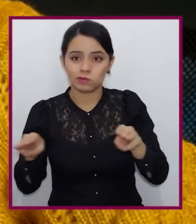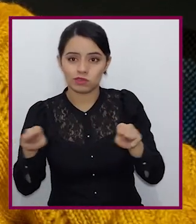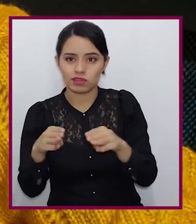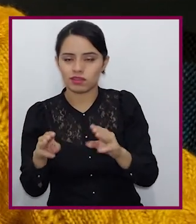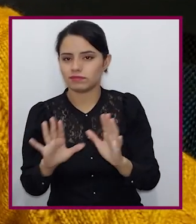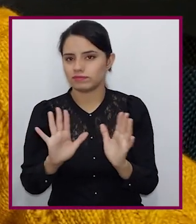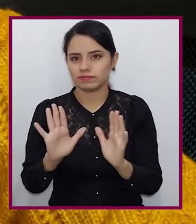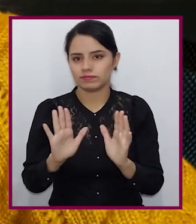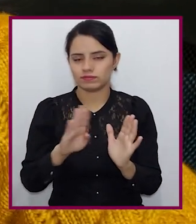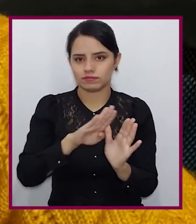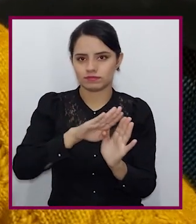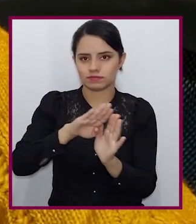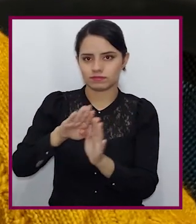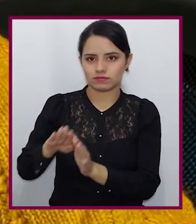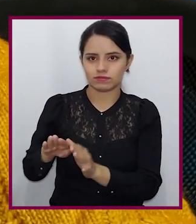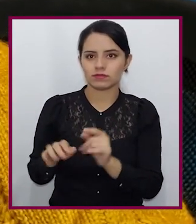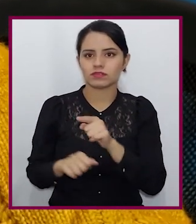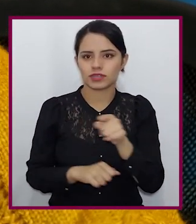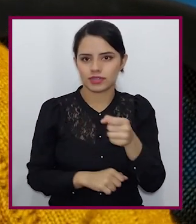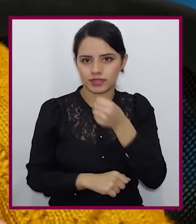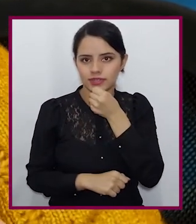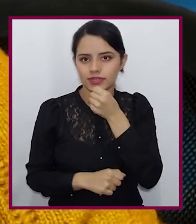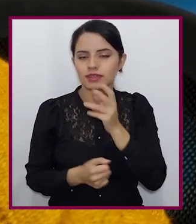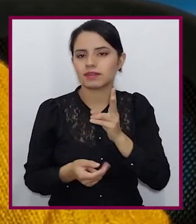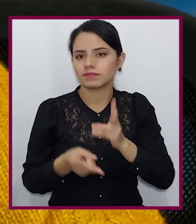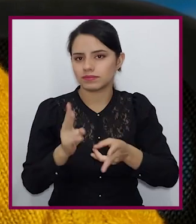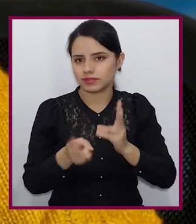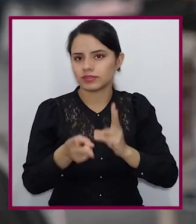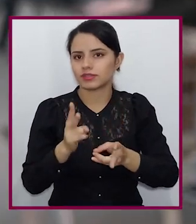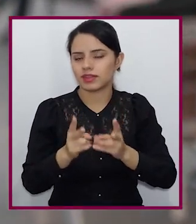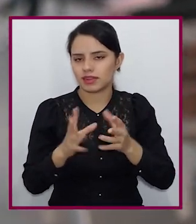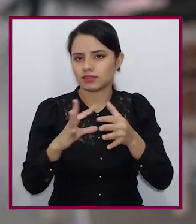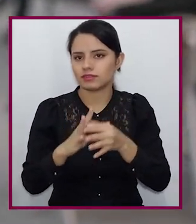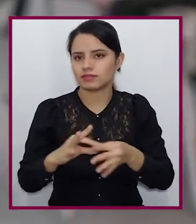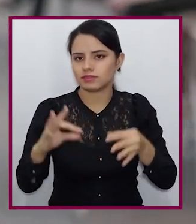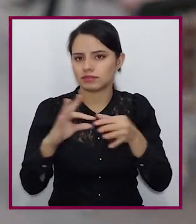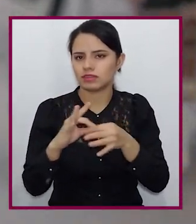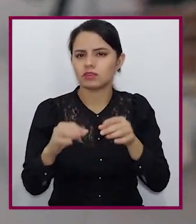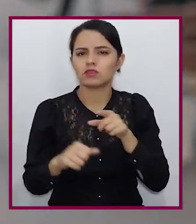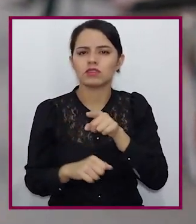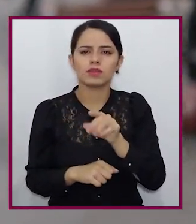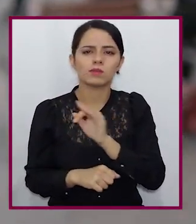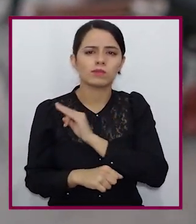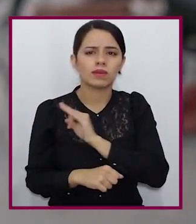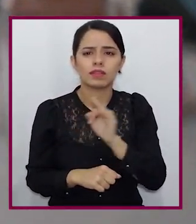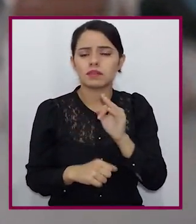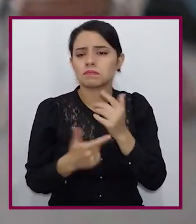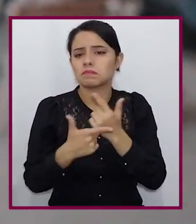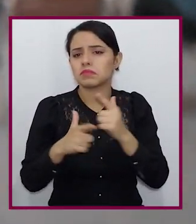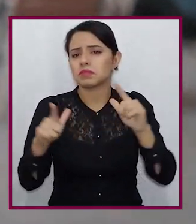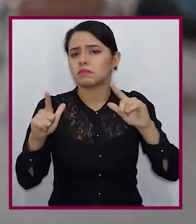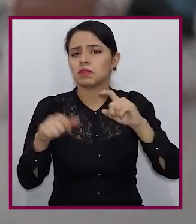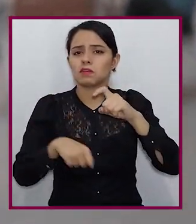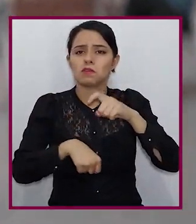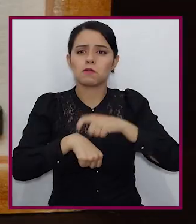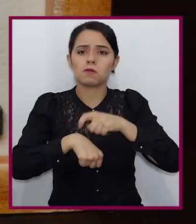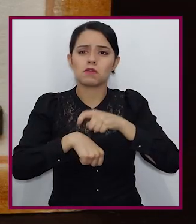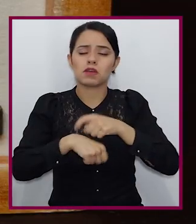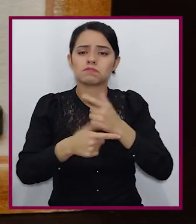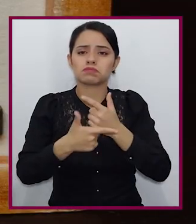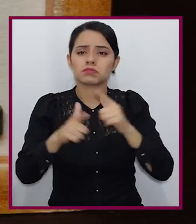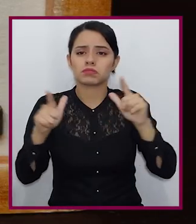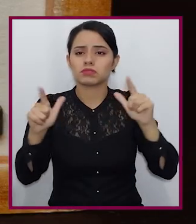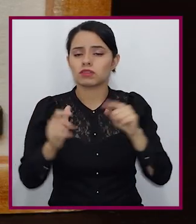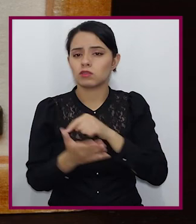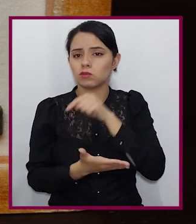podcast se vuelve como una serie. Lo mejor es que en un podcast tú puedes escucharlo a la hora que quieras, en el momento que quieras, y el programa